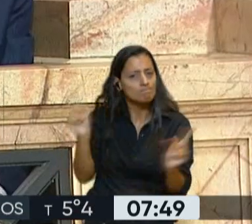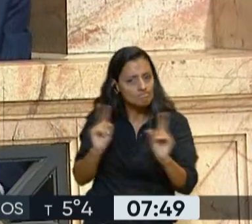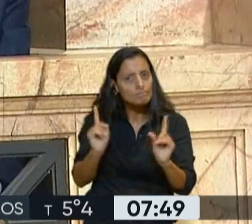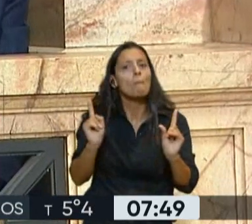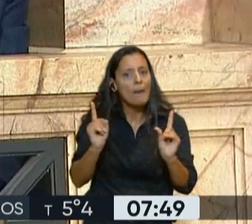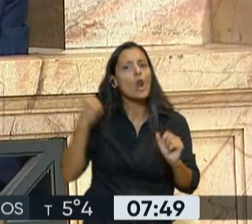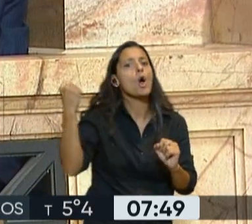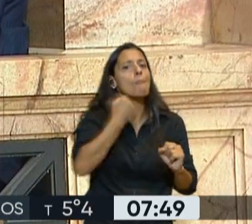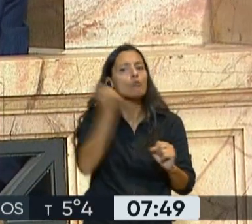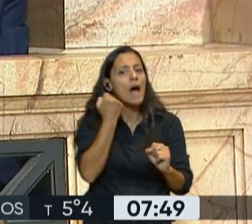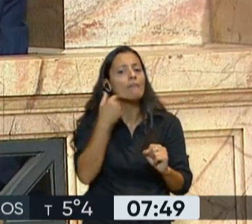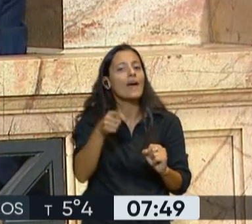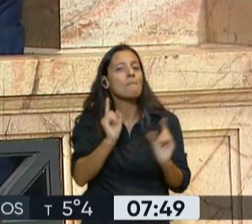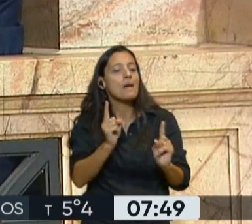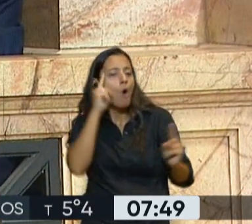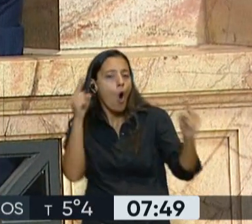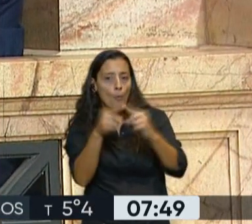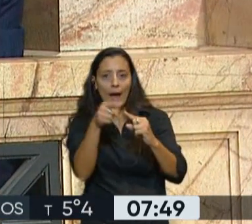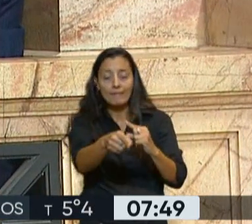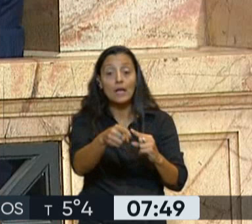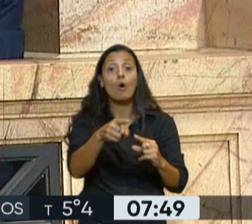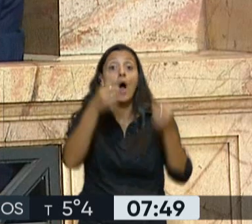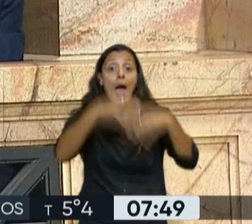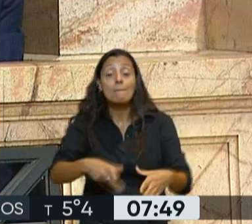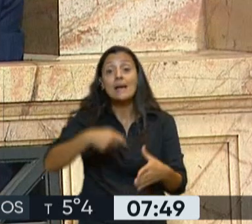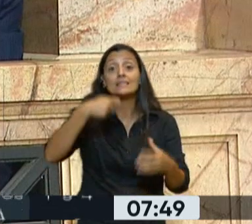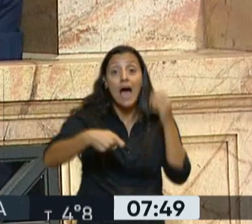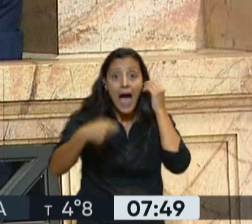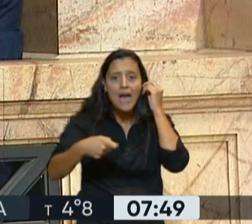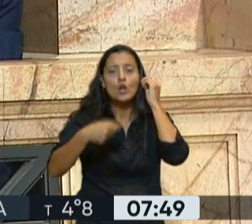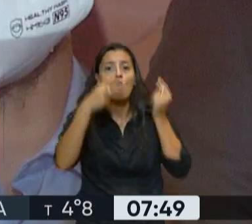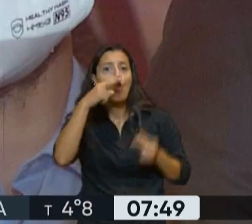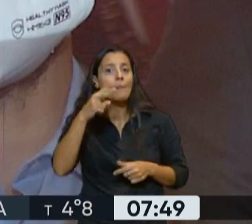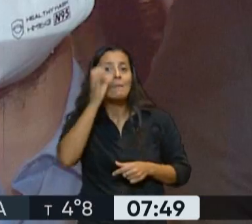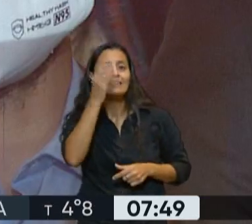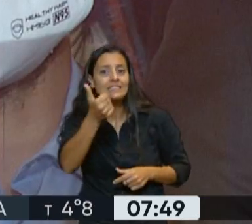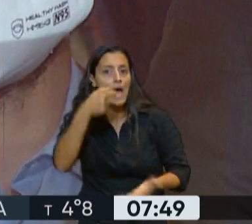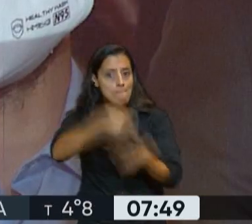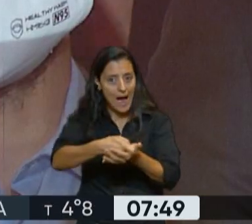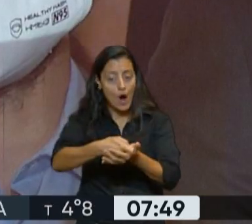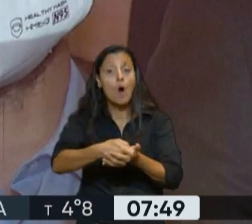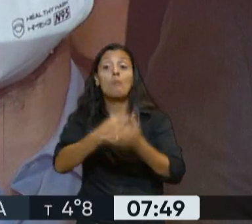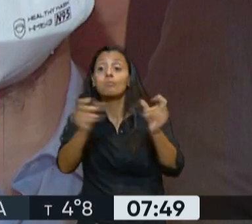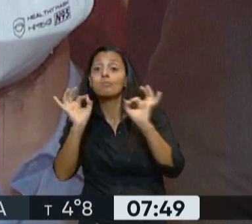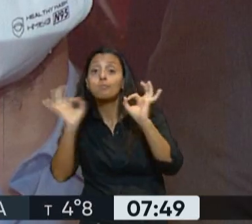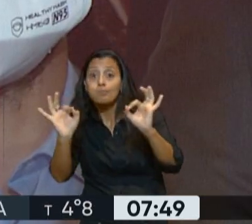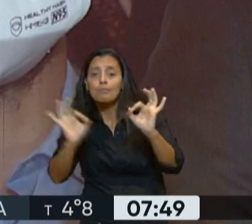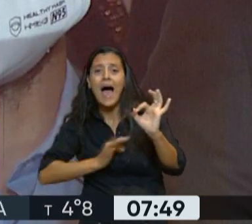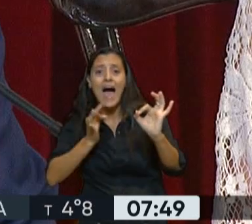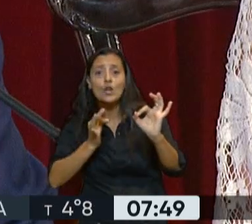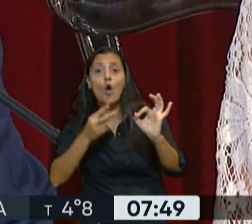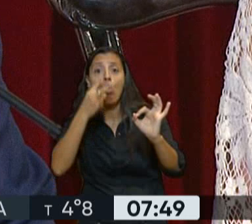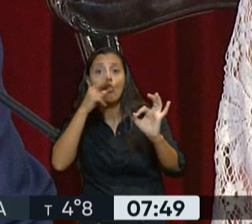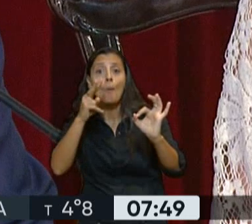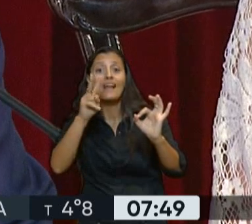importante en esa dirección. Se iniciarán los pagos en el año 2026 y terminarán de pagarse en el